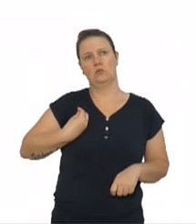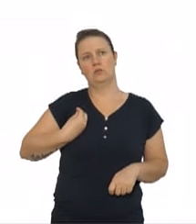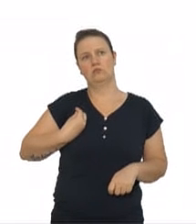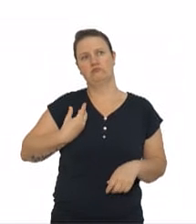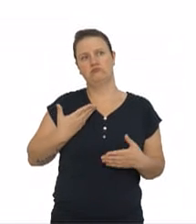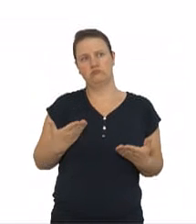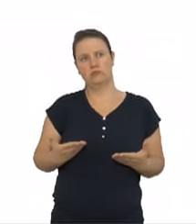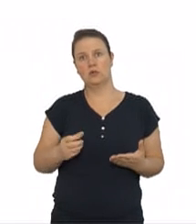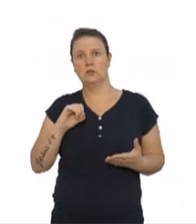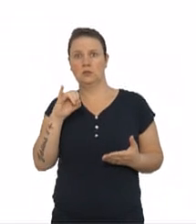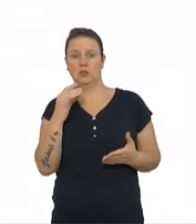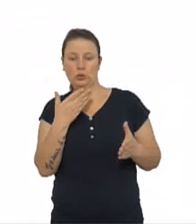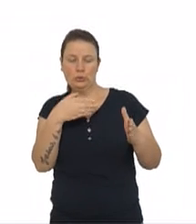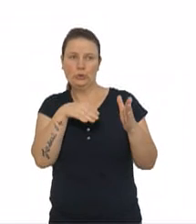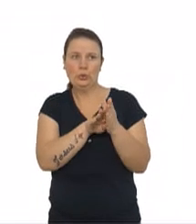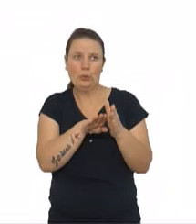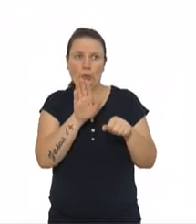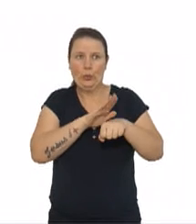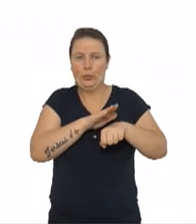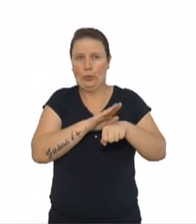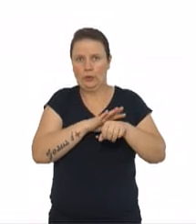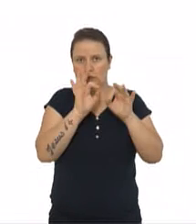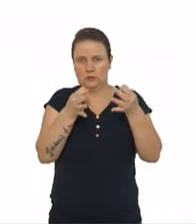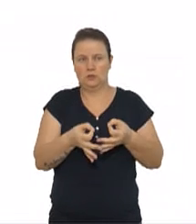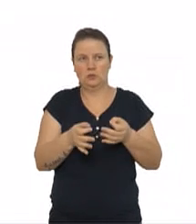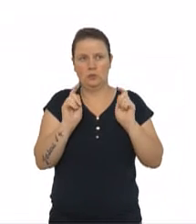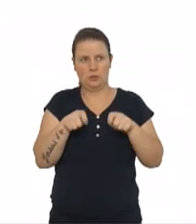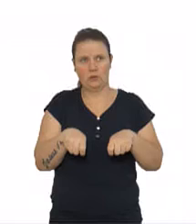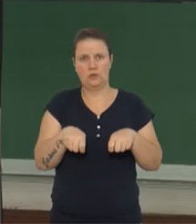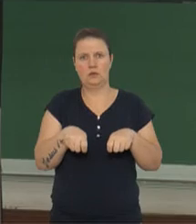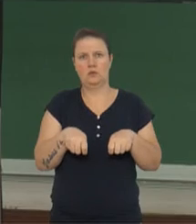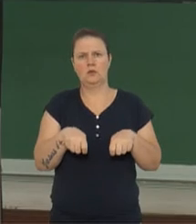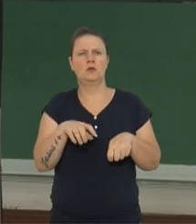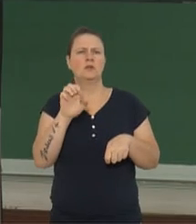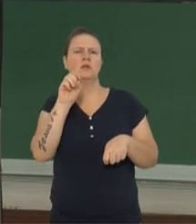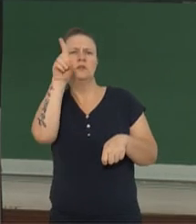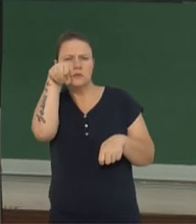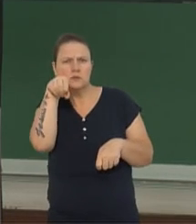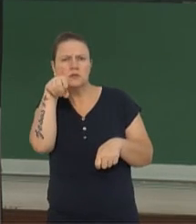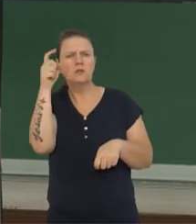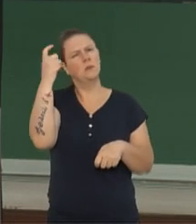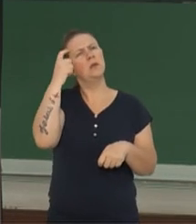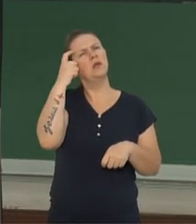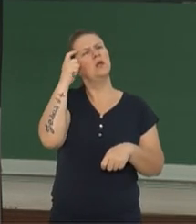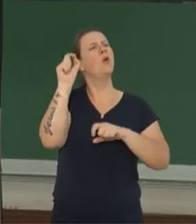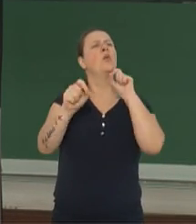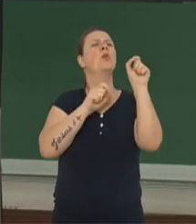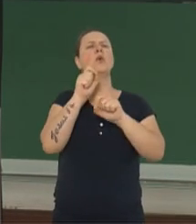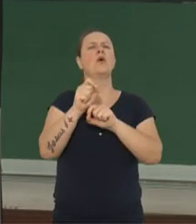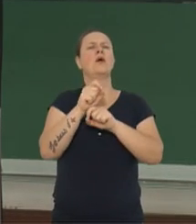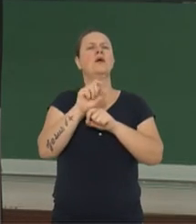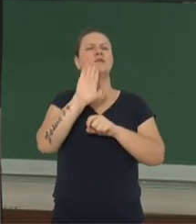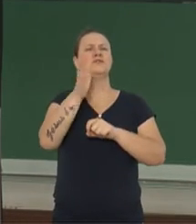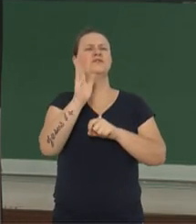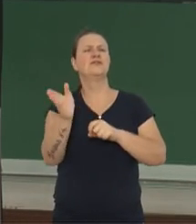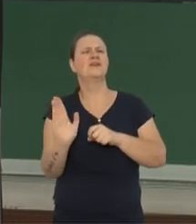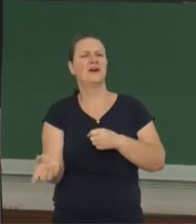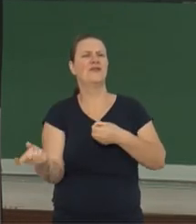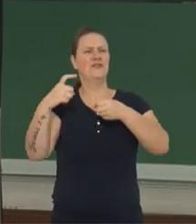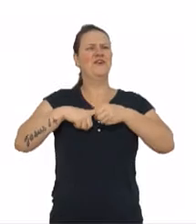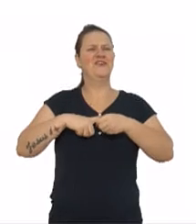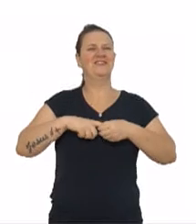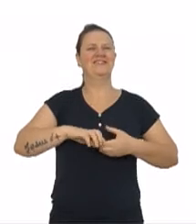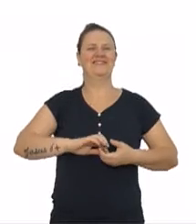tuviera tiempo, si pudiera vivir, acentuado. ¿Qué pensáis? Entonces, unos minutos y ya volvemos con la